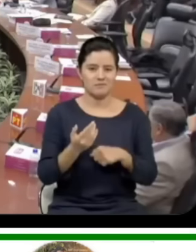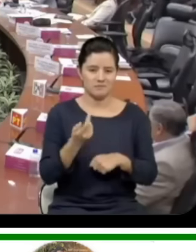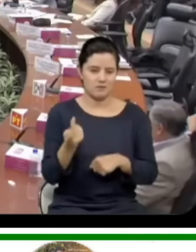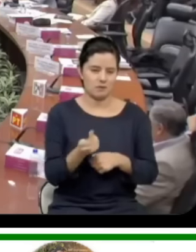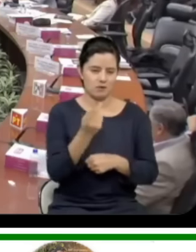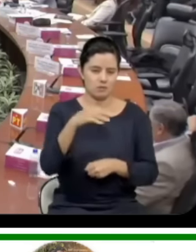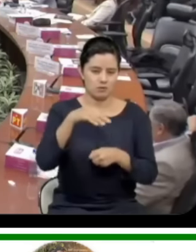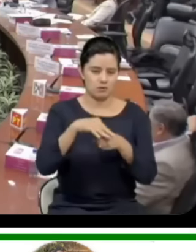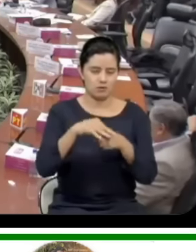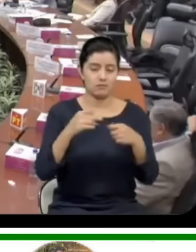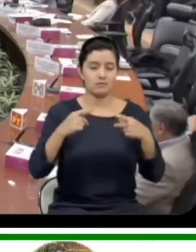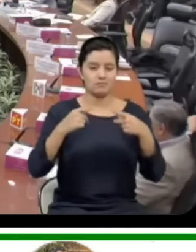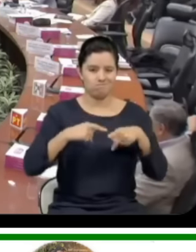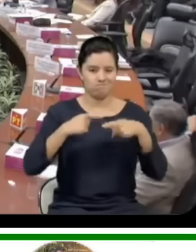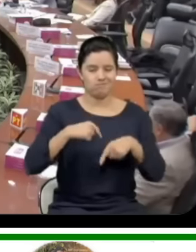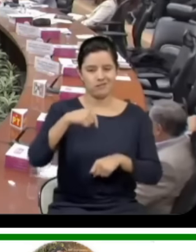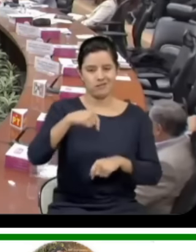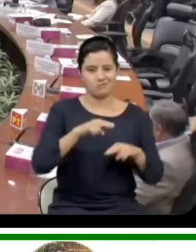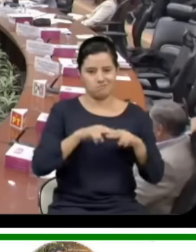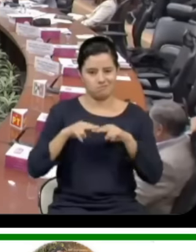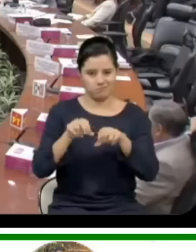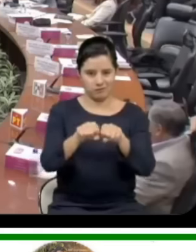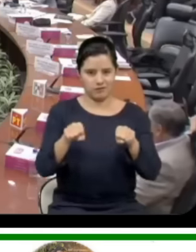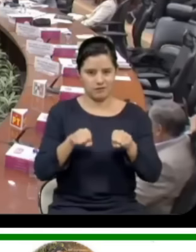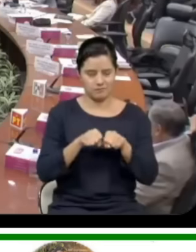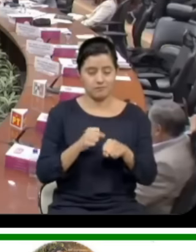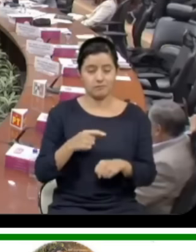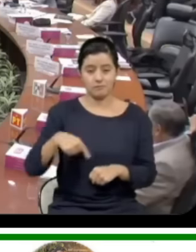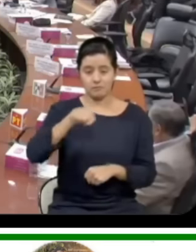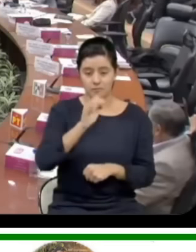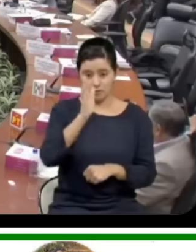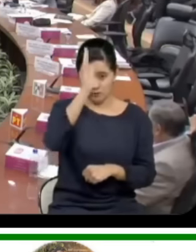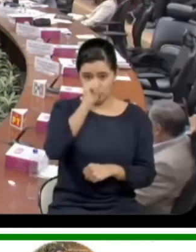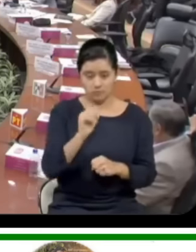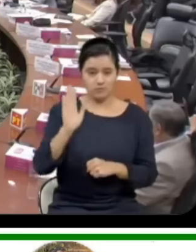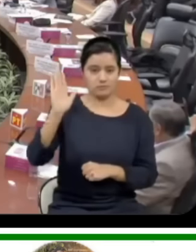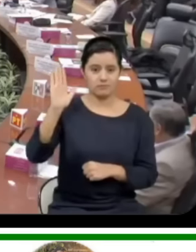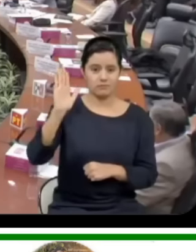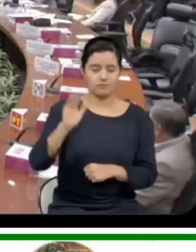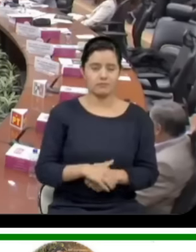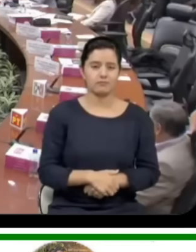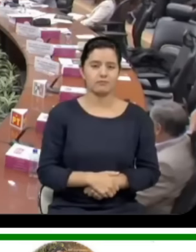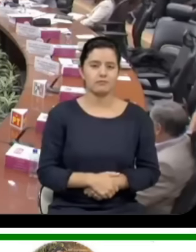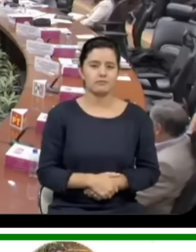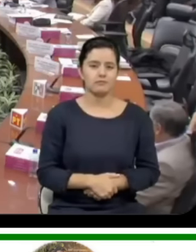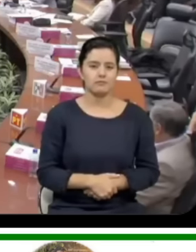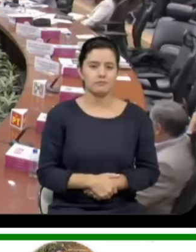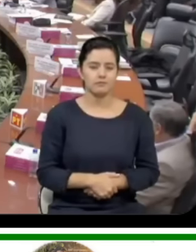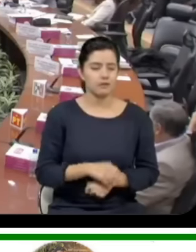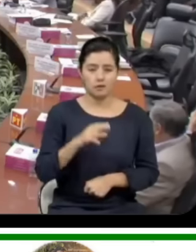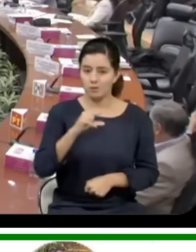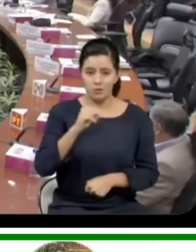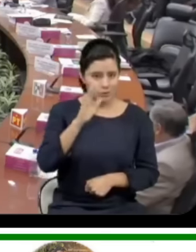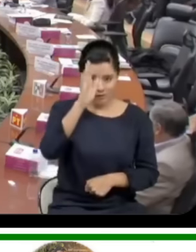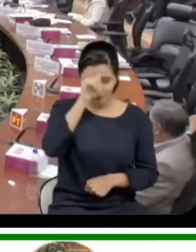a los señores de Acción Nacional no les gusta que le digan empresa a ese instituto educativo pero la verdad es